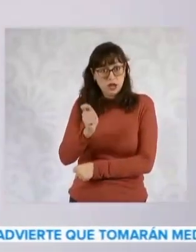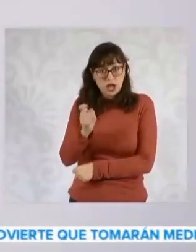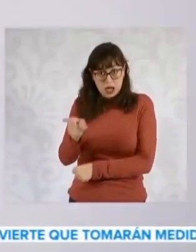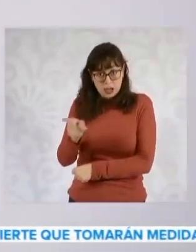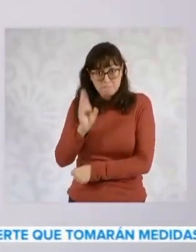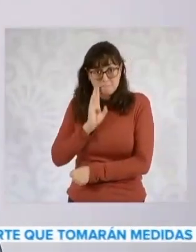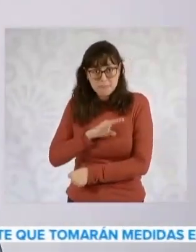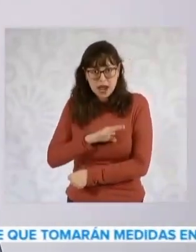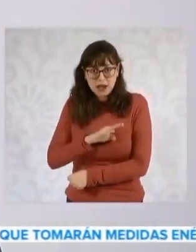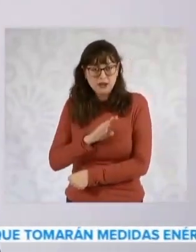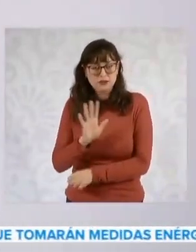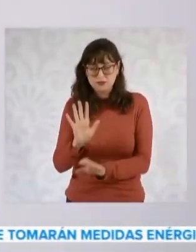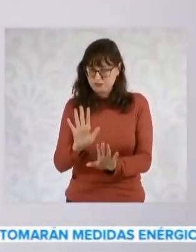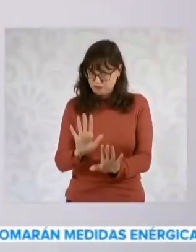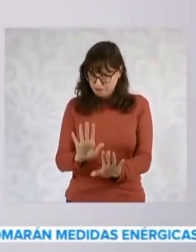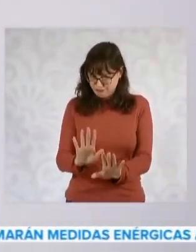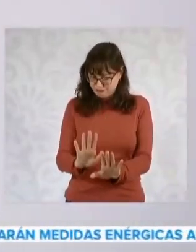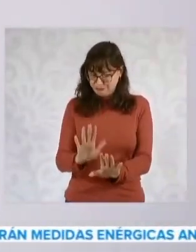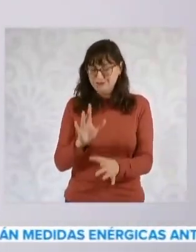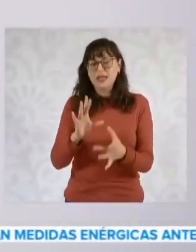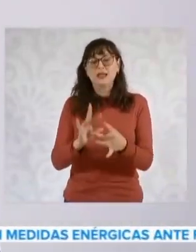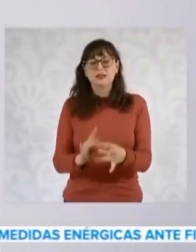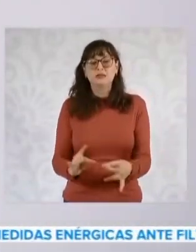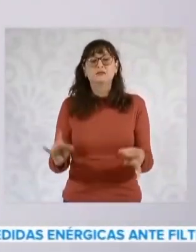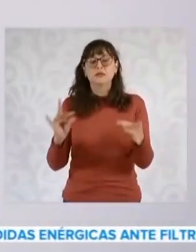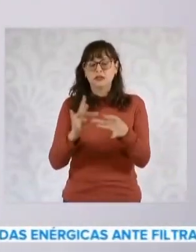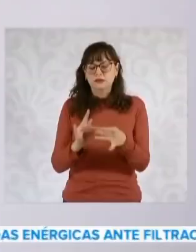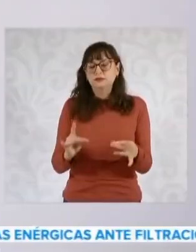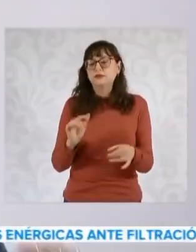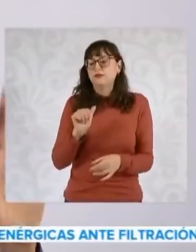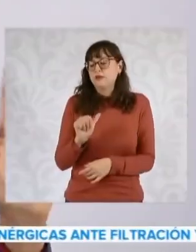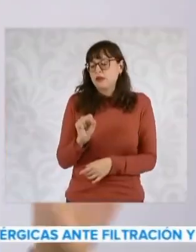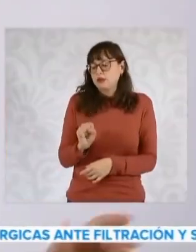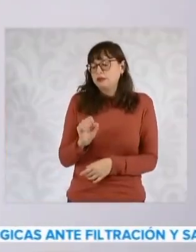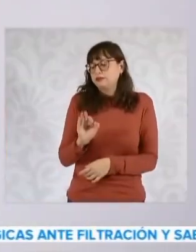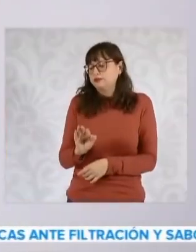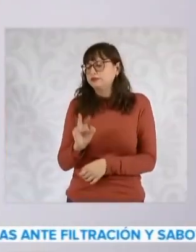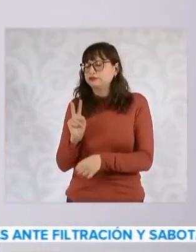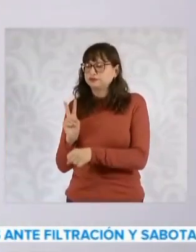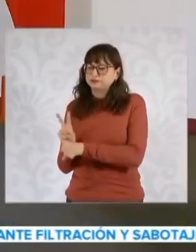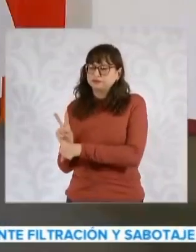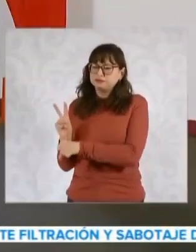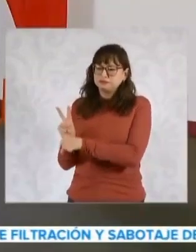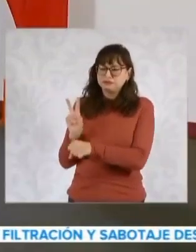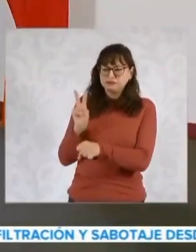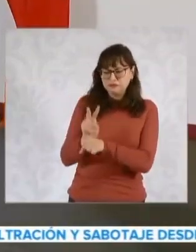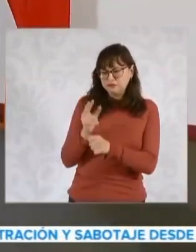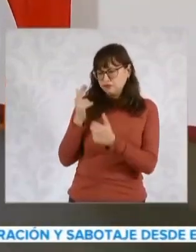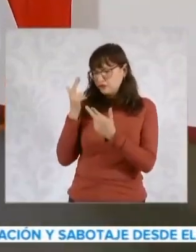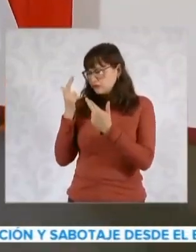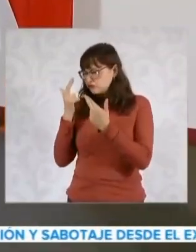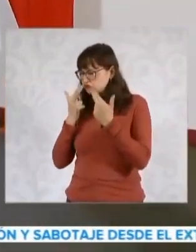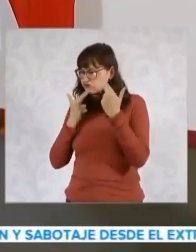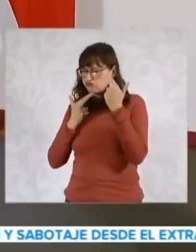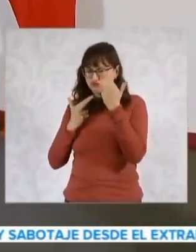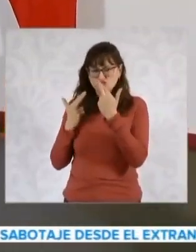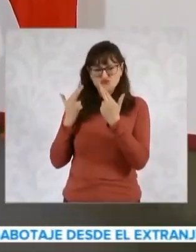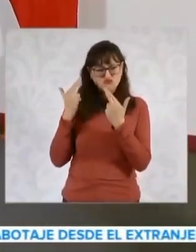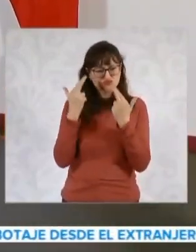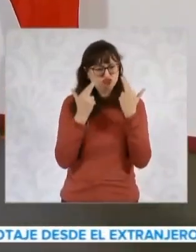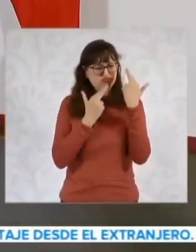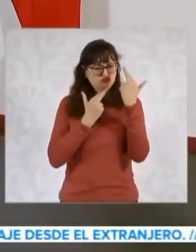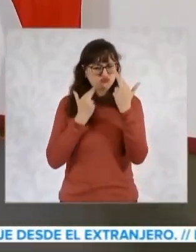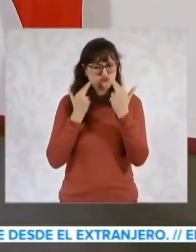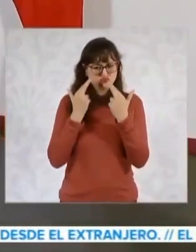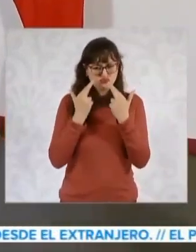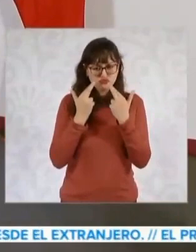en favor de las reformas al poder judicial de la federación expresaron su respaldo total a la presidenta de la República Claudia shb